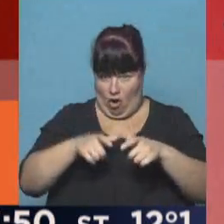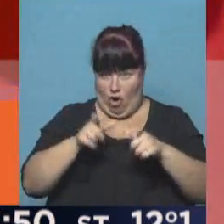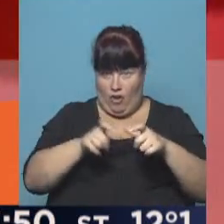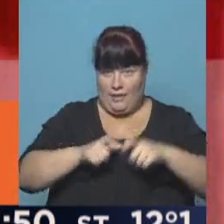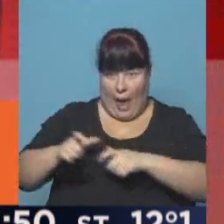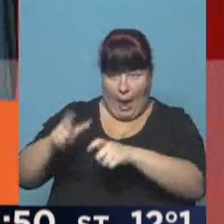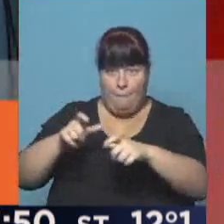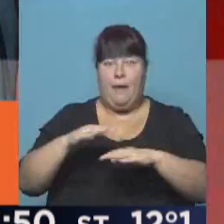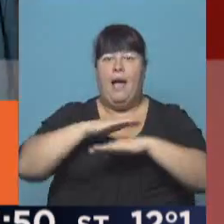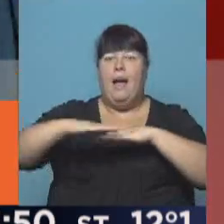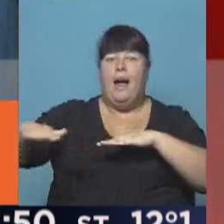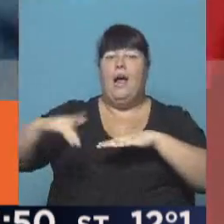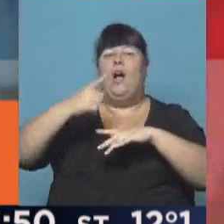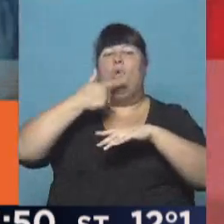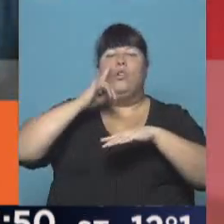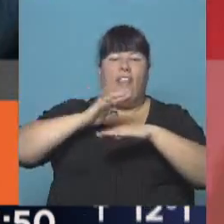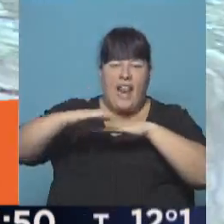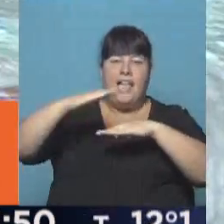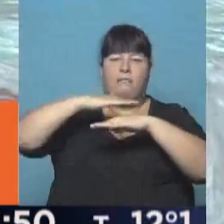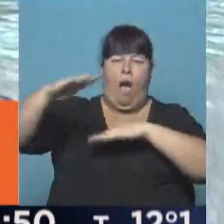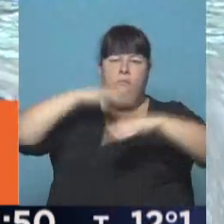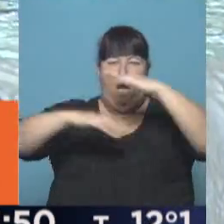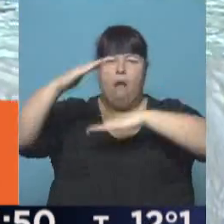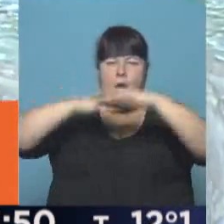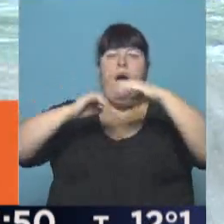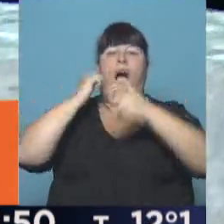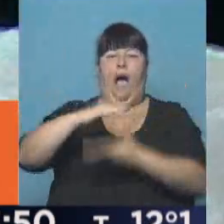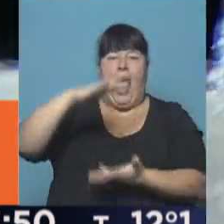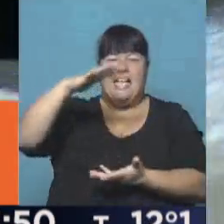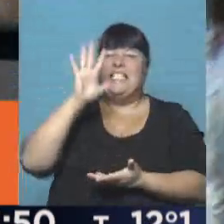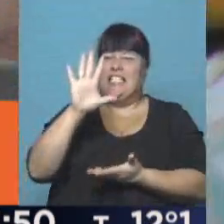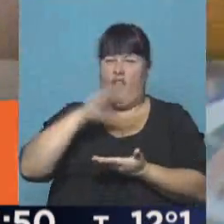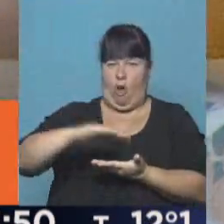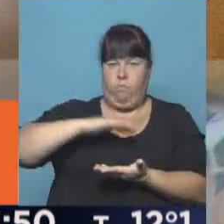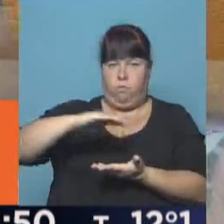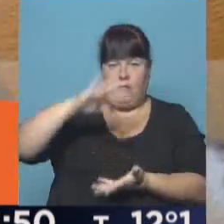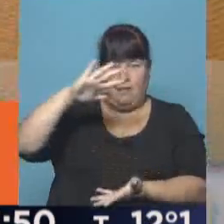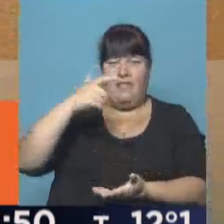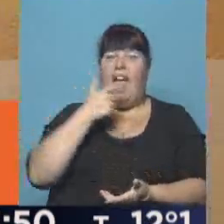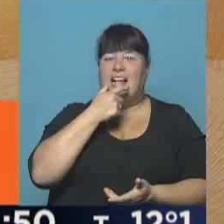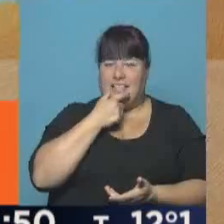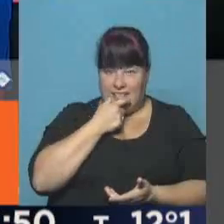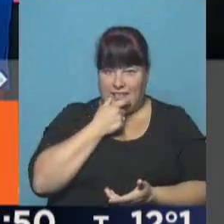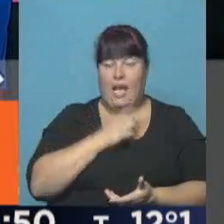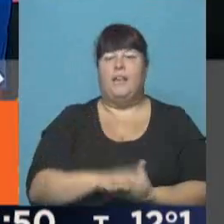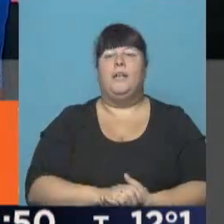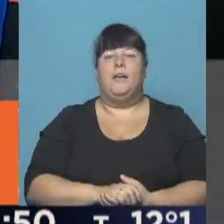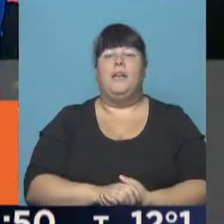las tapas, una base de tapa, dulce, así hasta llegar a 5 capas de galletita